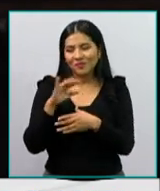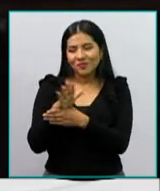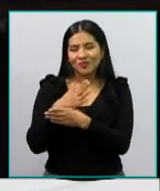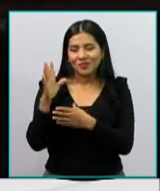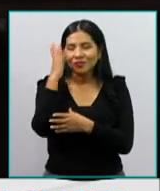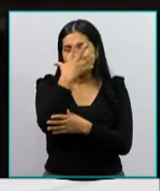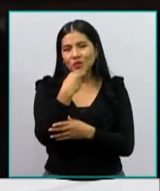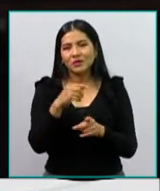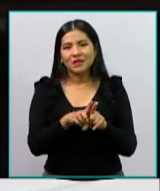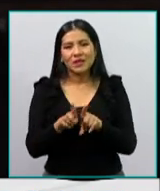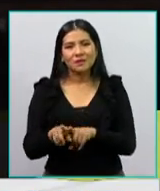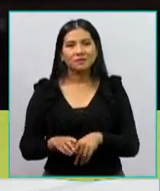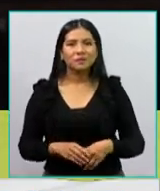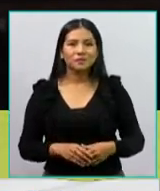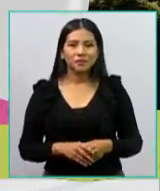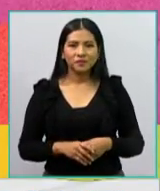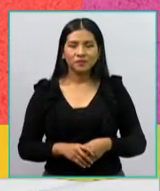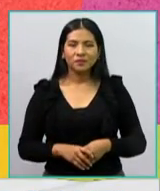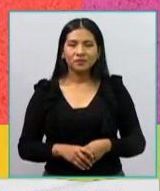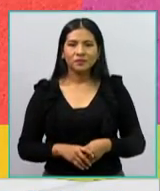eso también.